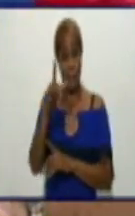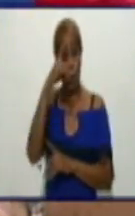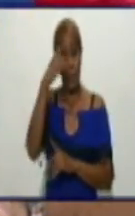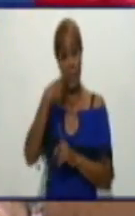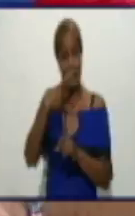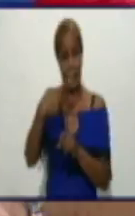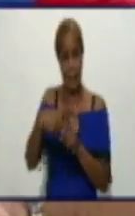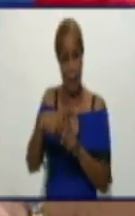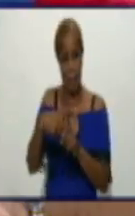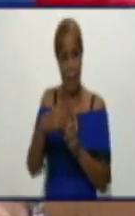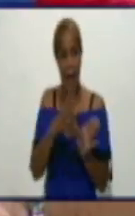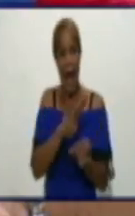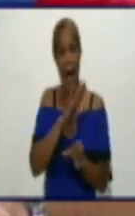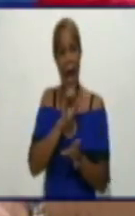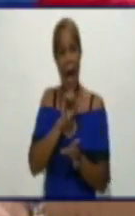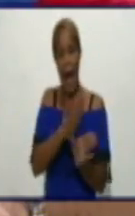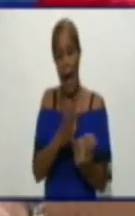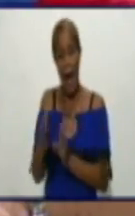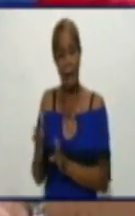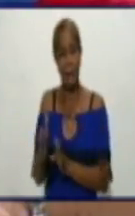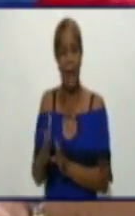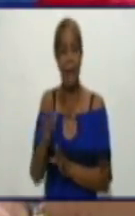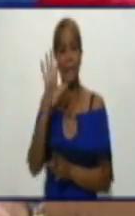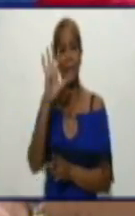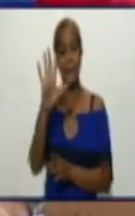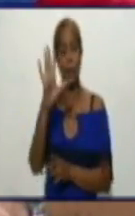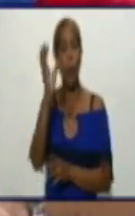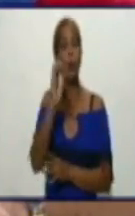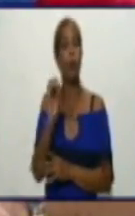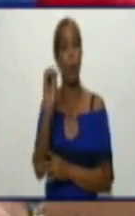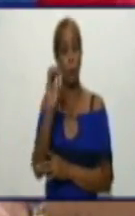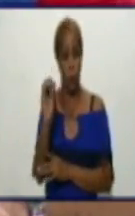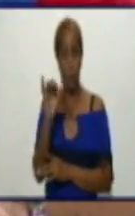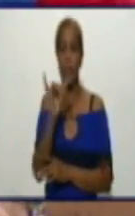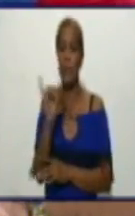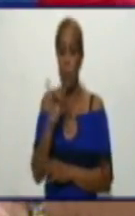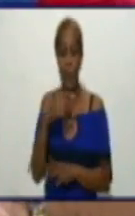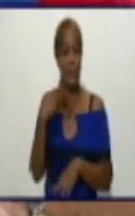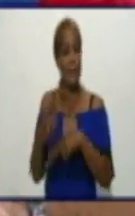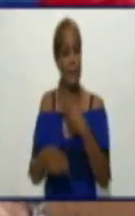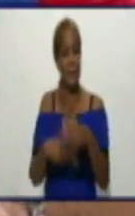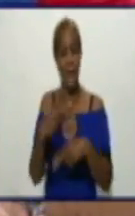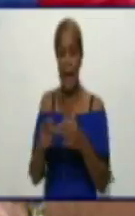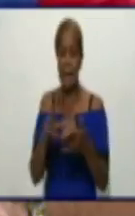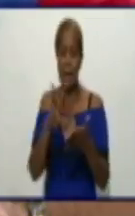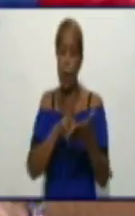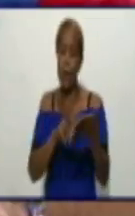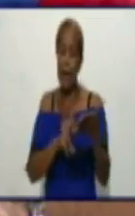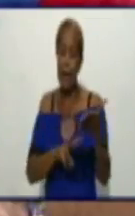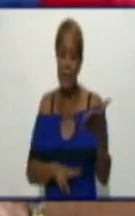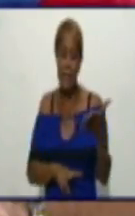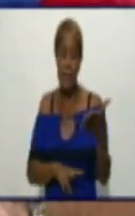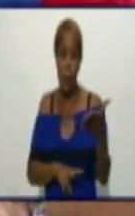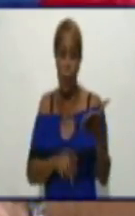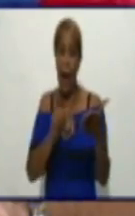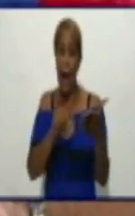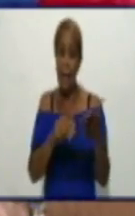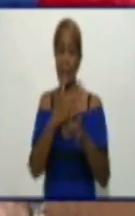revisión técnica automotor a los medios de transporte que mencionaba anteriormente, es decir, que ya poseen chapa, que están